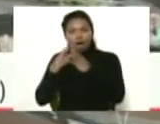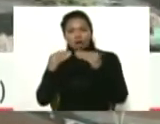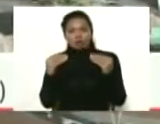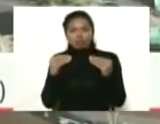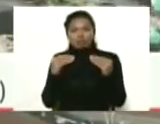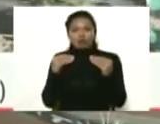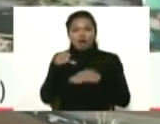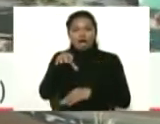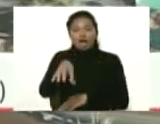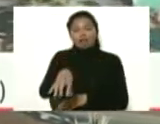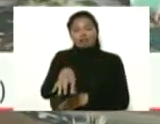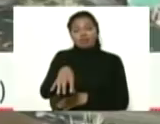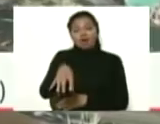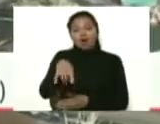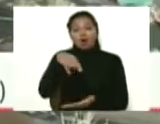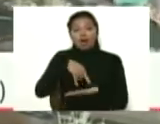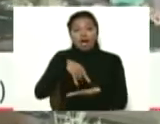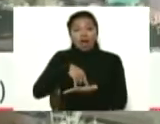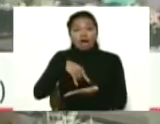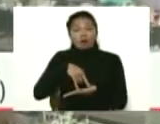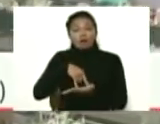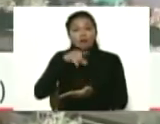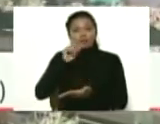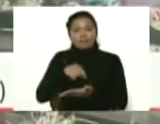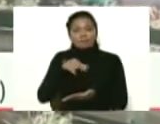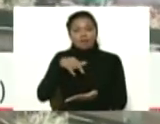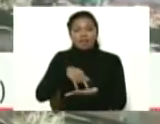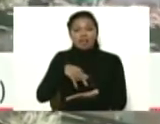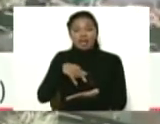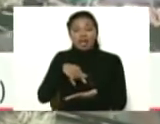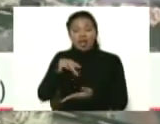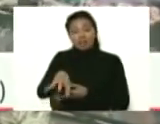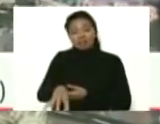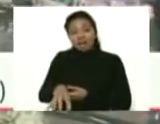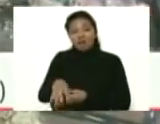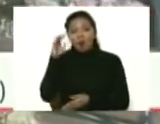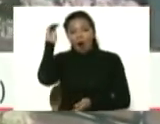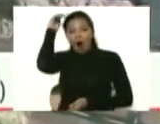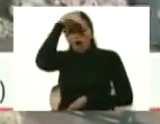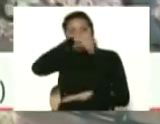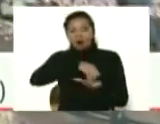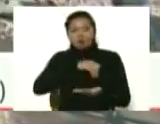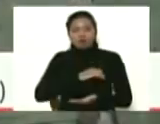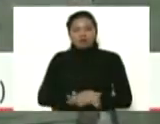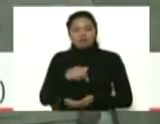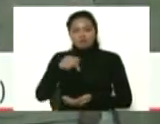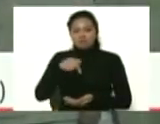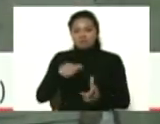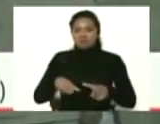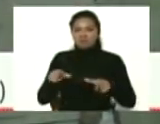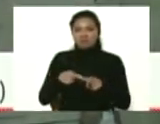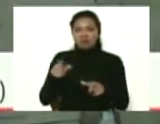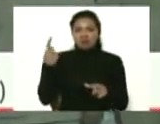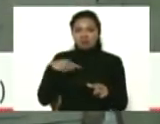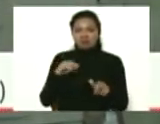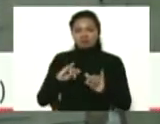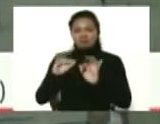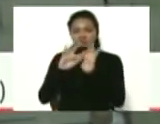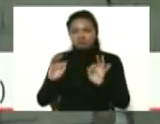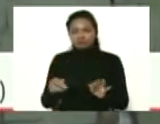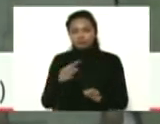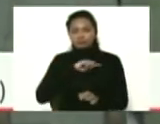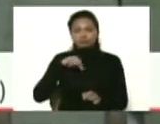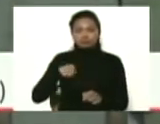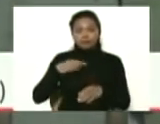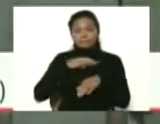a el estado Carabobo y el estado Aragua. Igualmente, tenemos acá, contamos efectivamente con